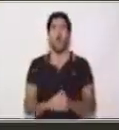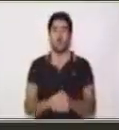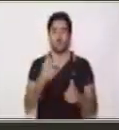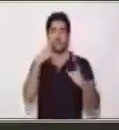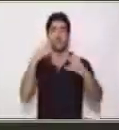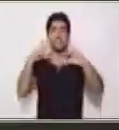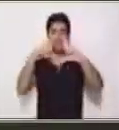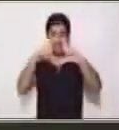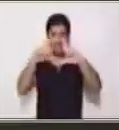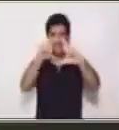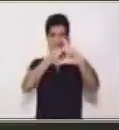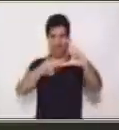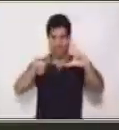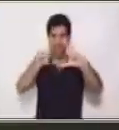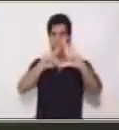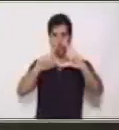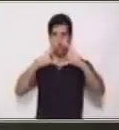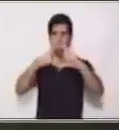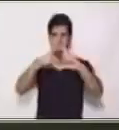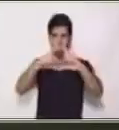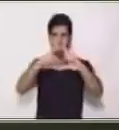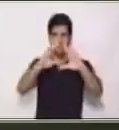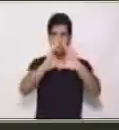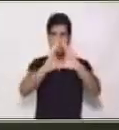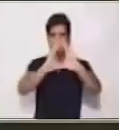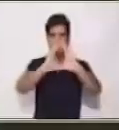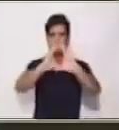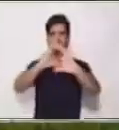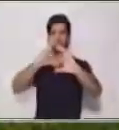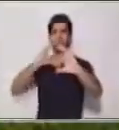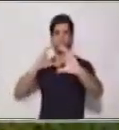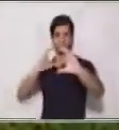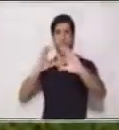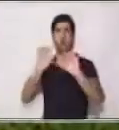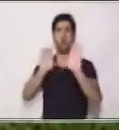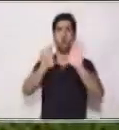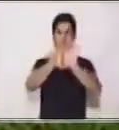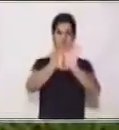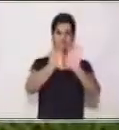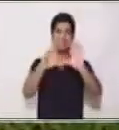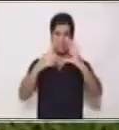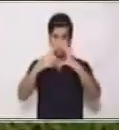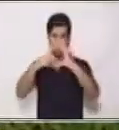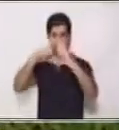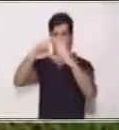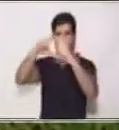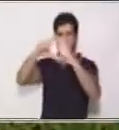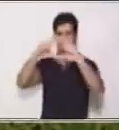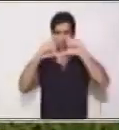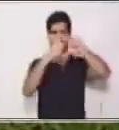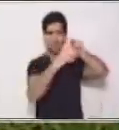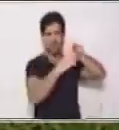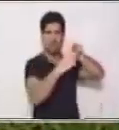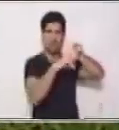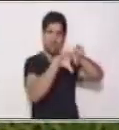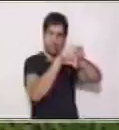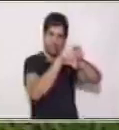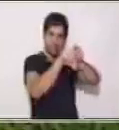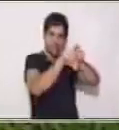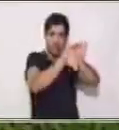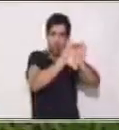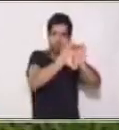un círculo que es prolongado a lo largo del espacio. Entonces vemos cómo